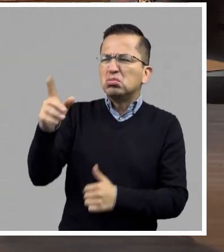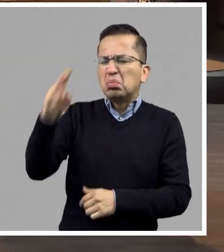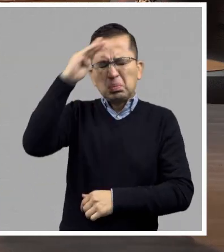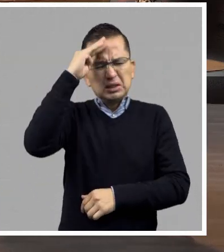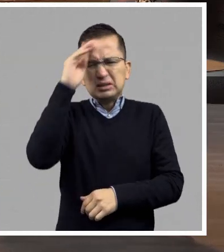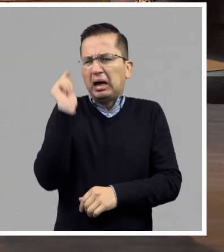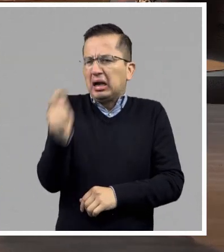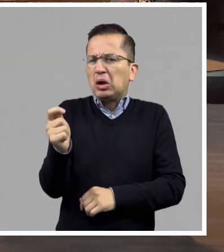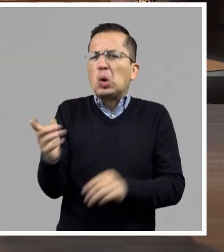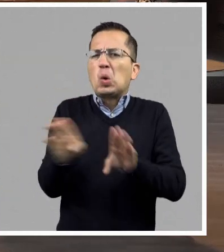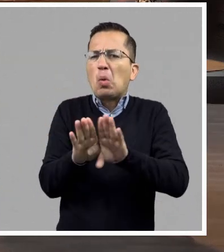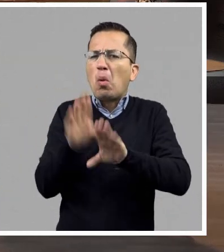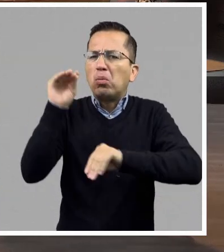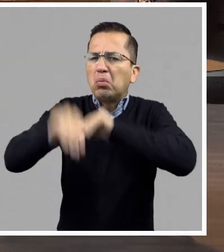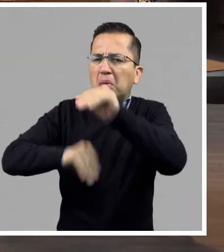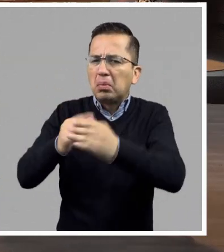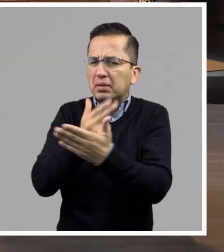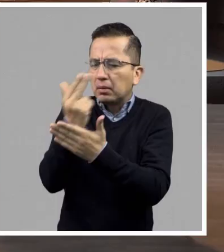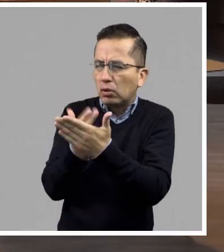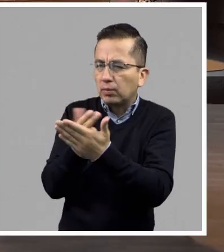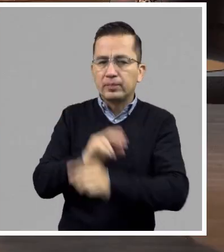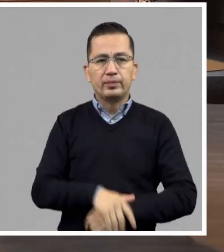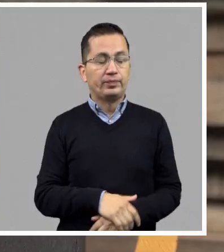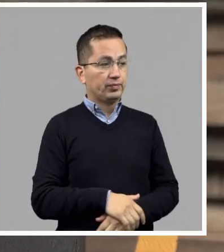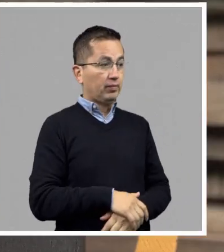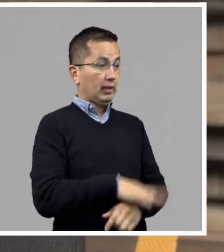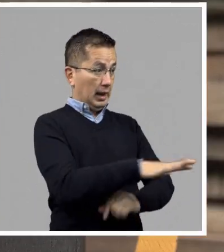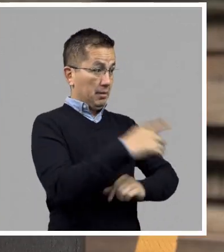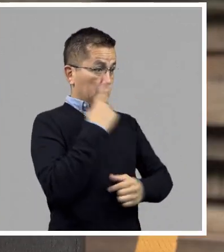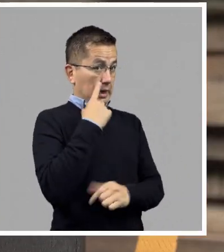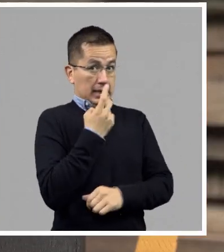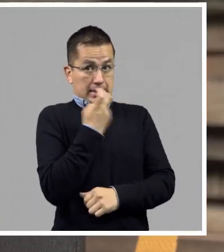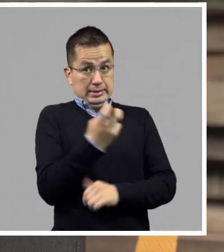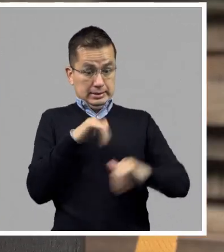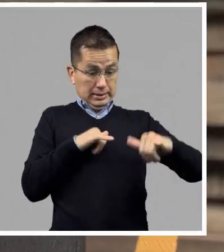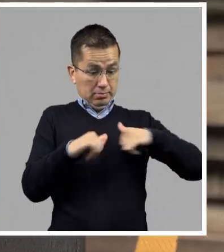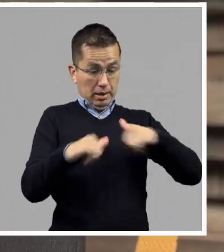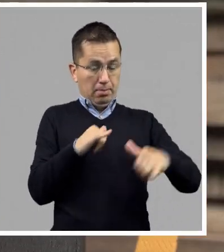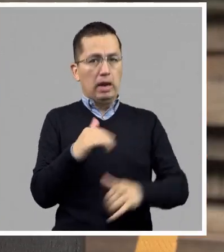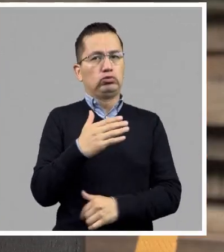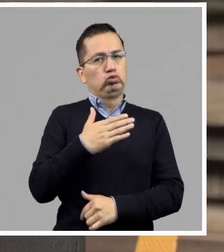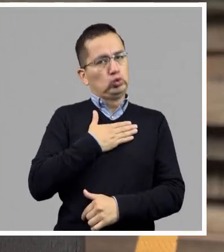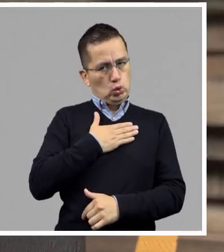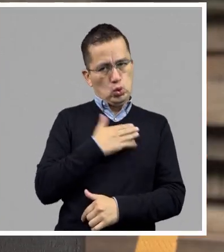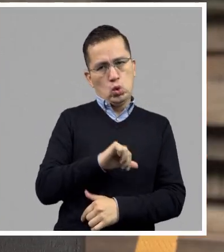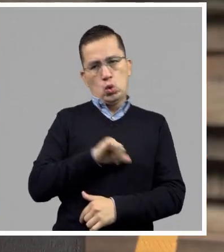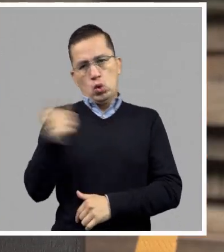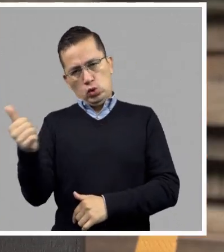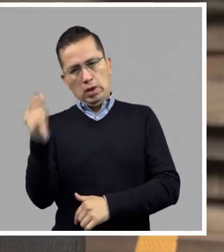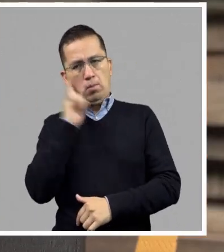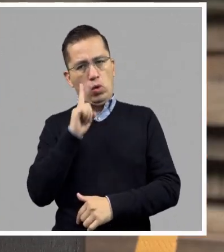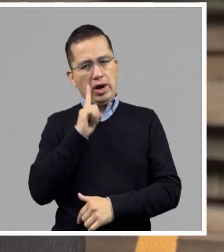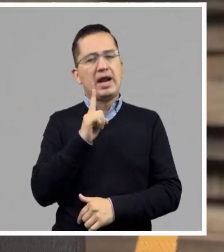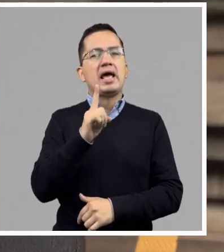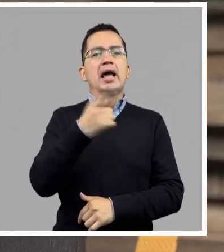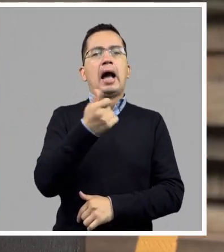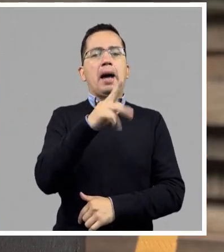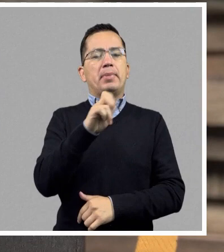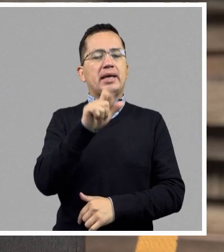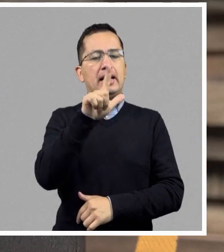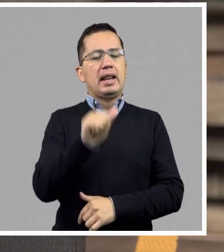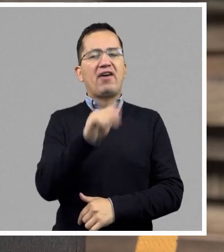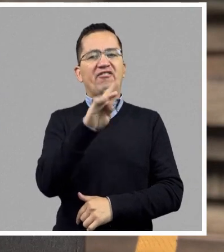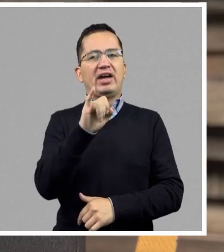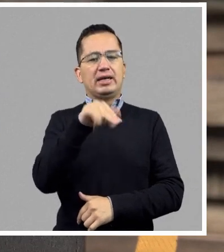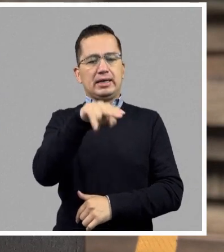piensas al principio y que salió el final Bueno este mapa lo conseguimos entre dos este fue un trabajo entre dos personas entre entre Gabriela Fender